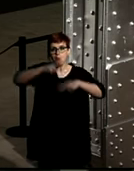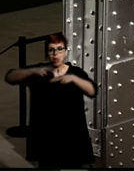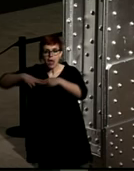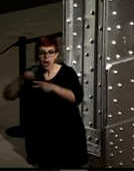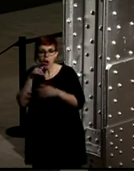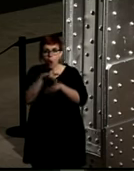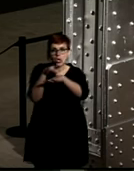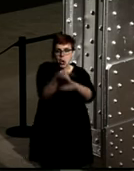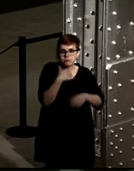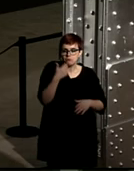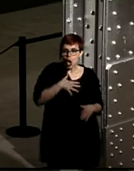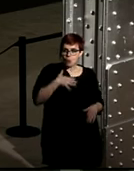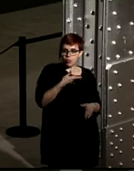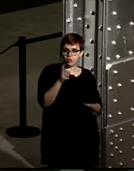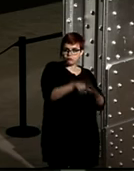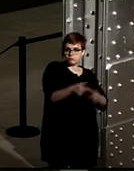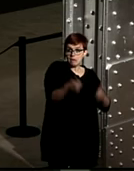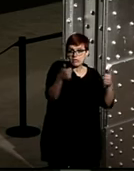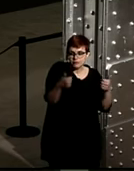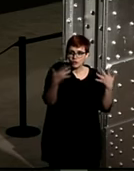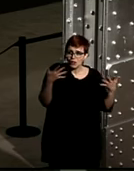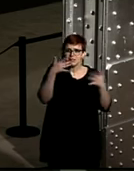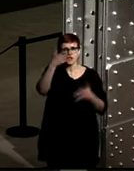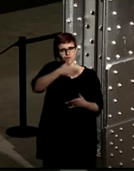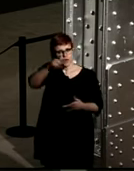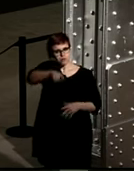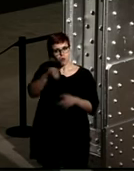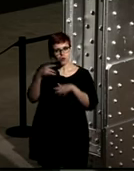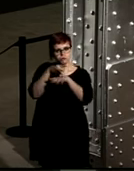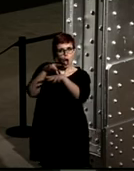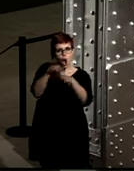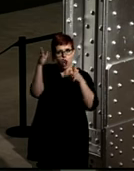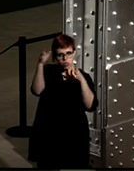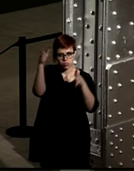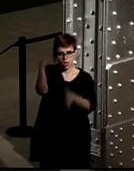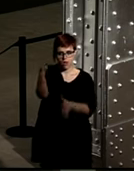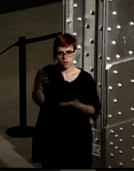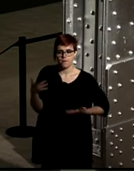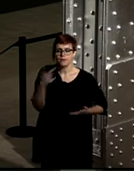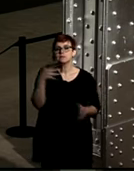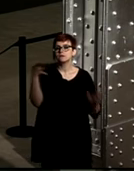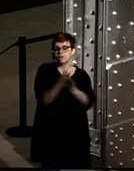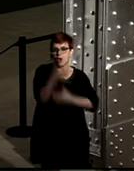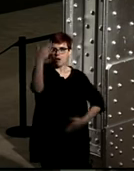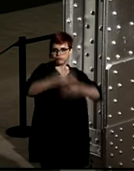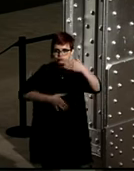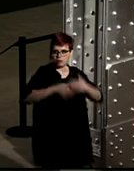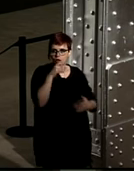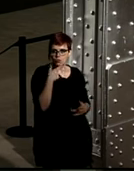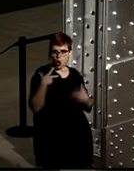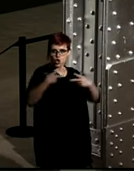montaje o en guión? En ese sentido la escuela también tiene esa función, pero en ningún caso castrar o